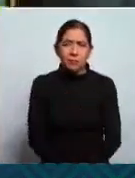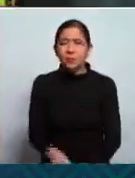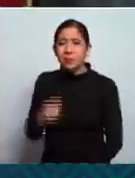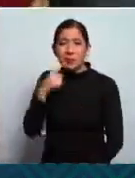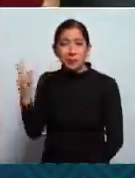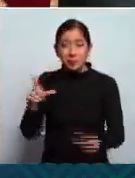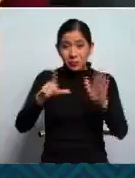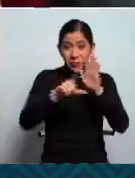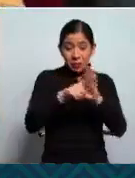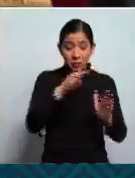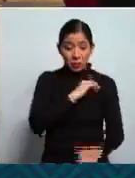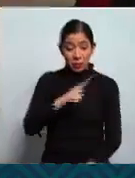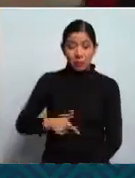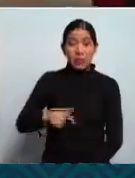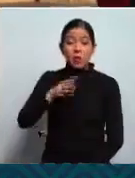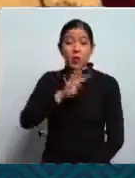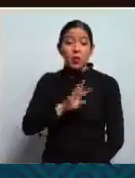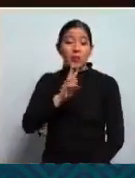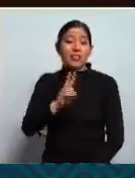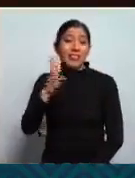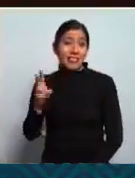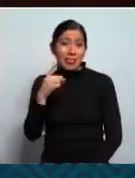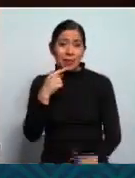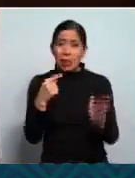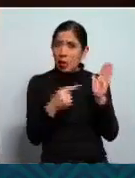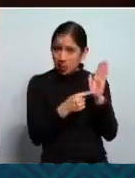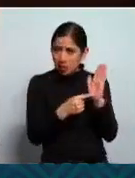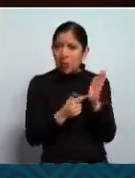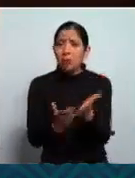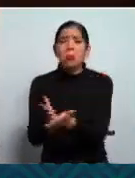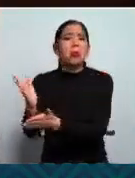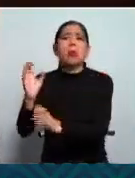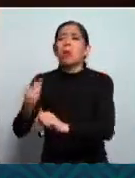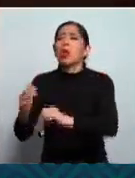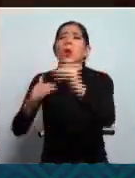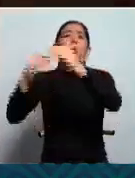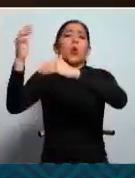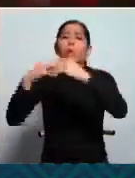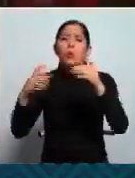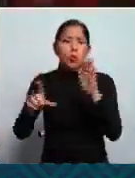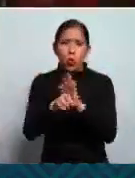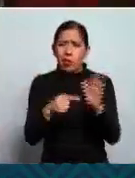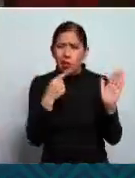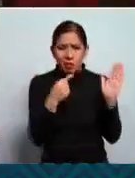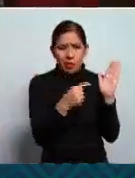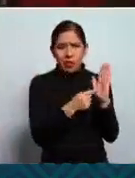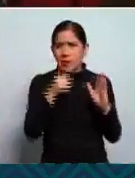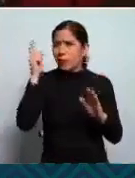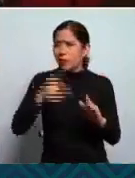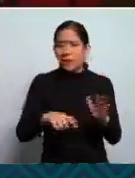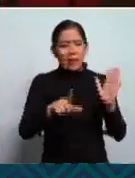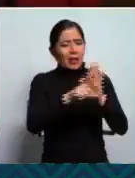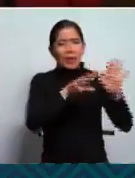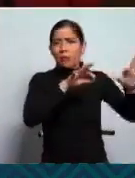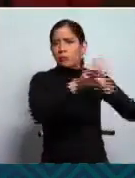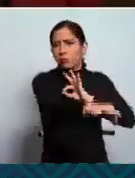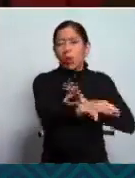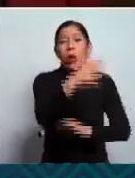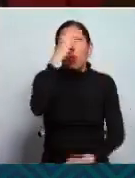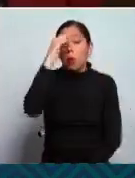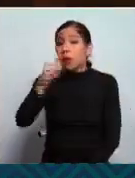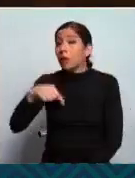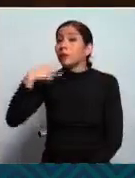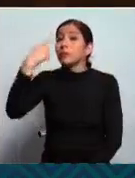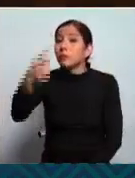municipal 467, aprobada por Arias, es la que permite las construcciones ilegales, normativa que debería ser abrogada, ya que más adelante